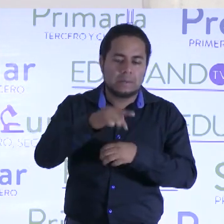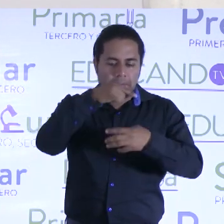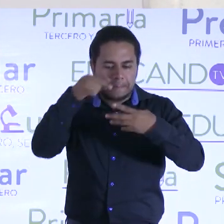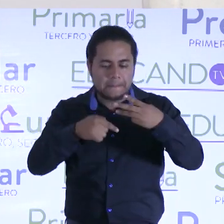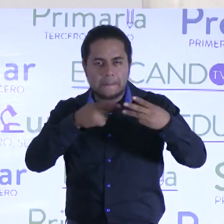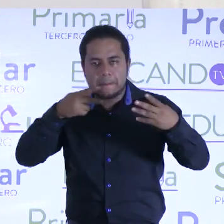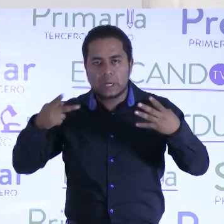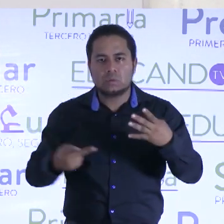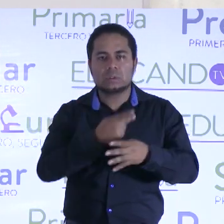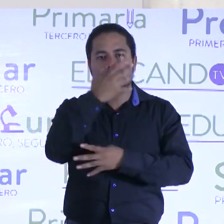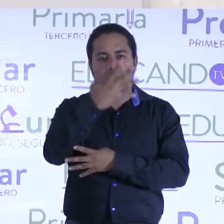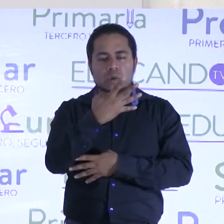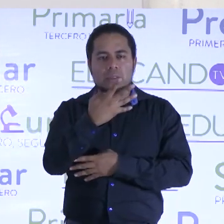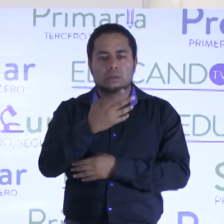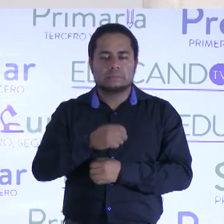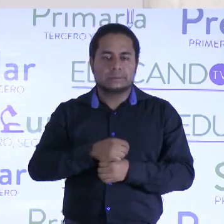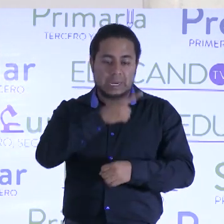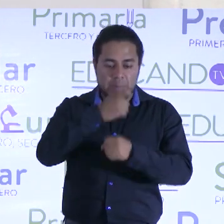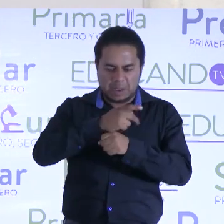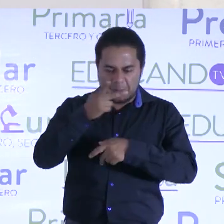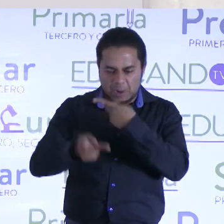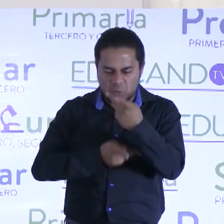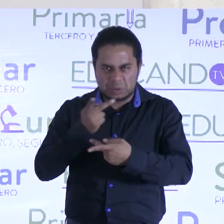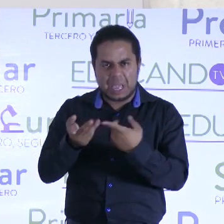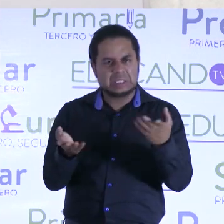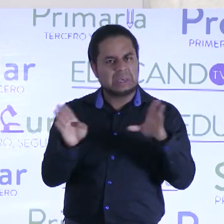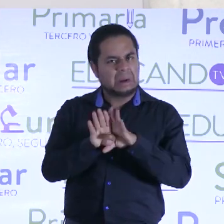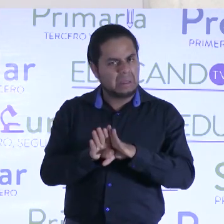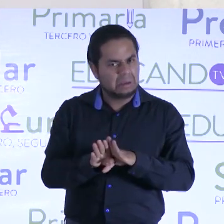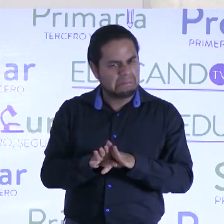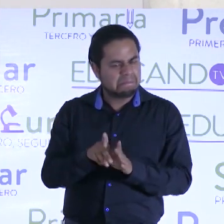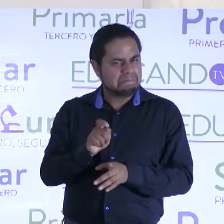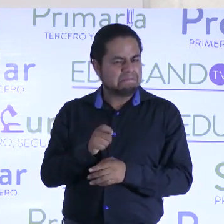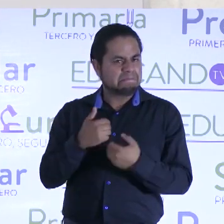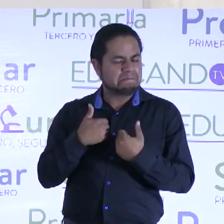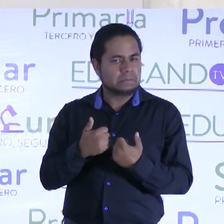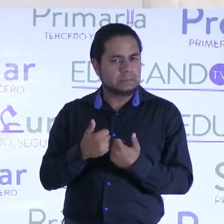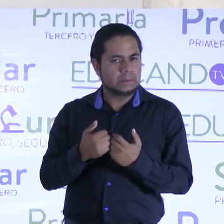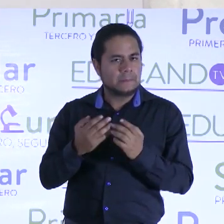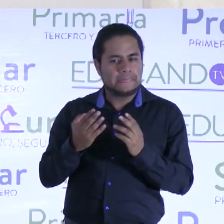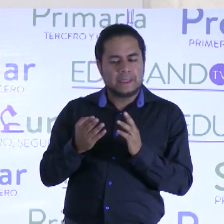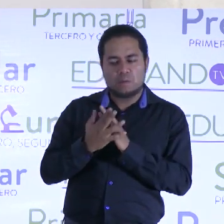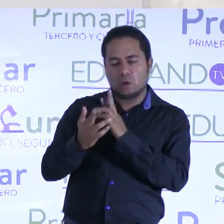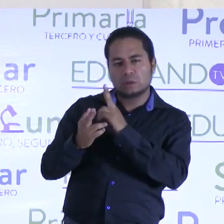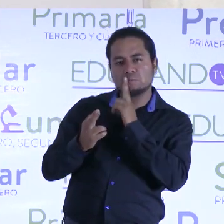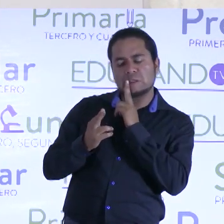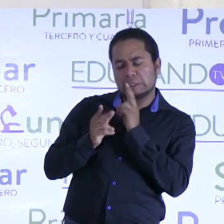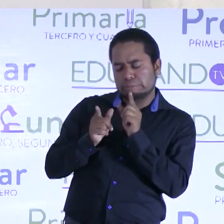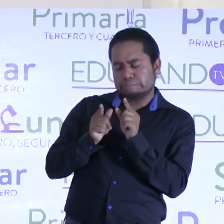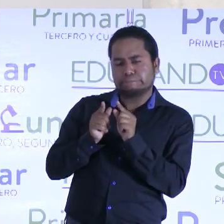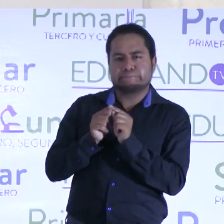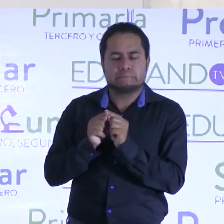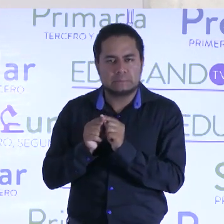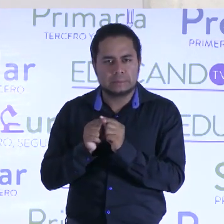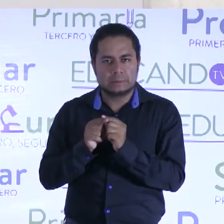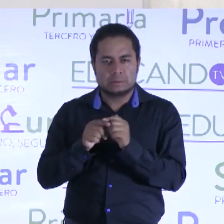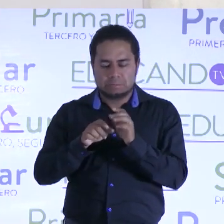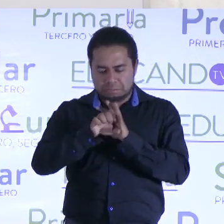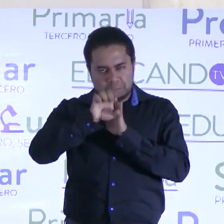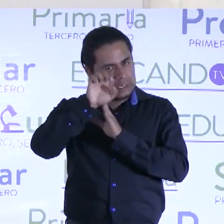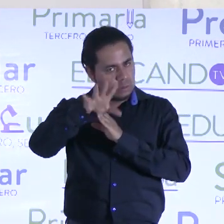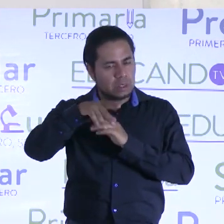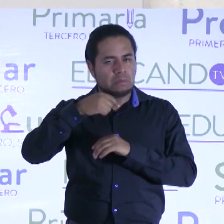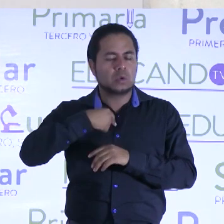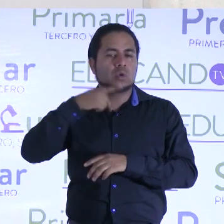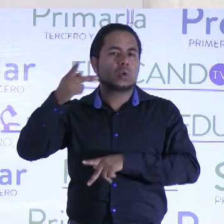Las preguntas cerradas. Las preguntas cerradas tienen una respuesta muy concreta. Cuando nosotros